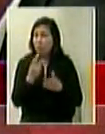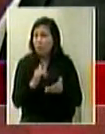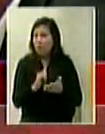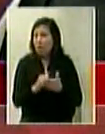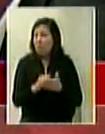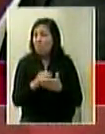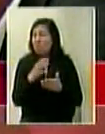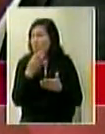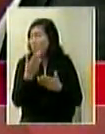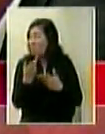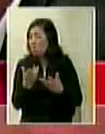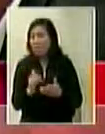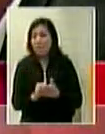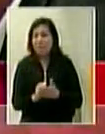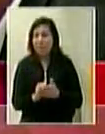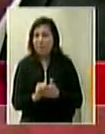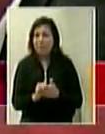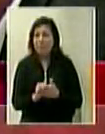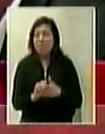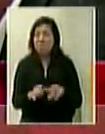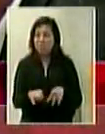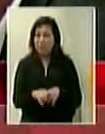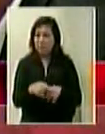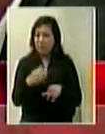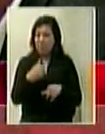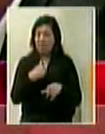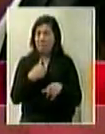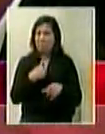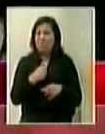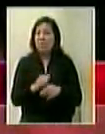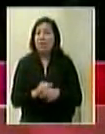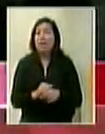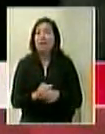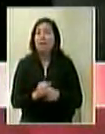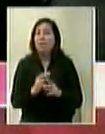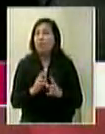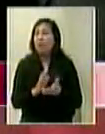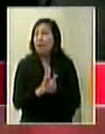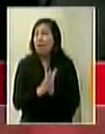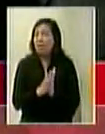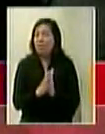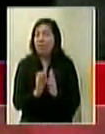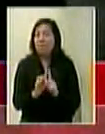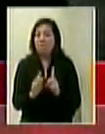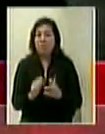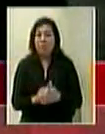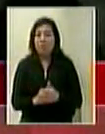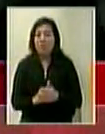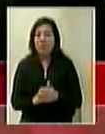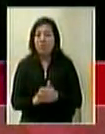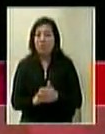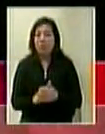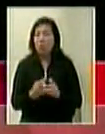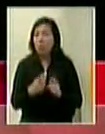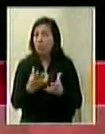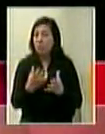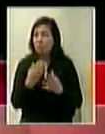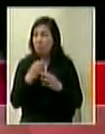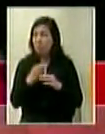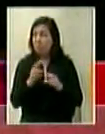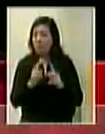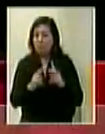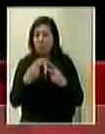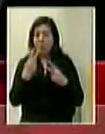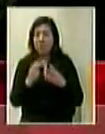el mujerío, ¿eh? O sea, a mí también me ha sido, yo no siento que estoy develando nada, disculpe, presidente, cuando quiero hacer público